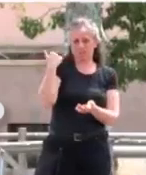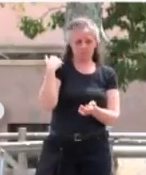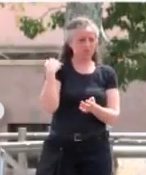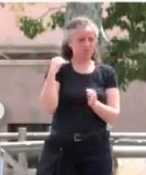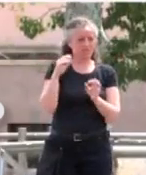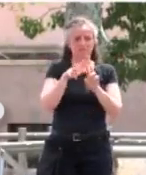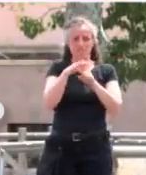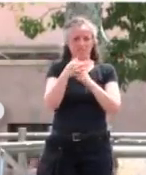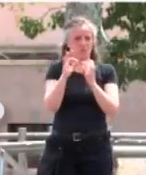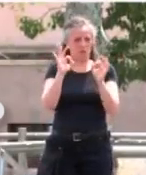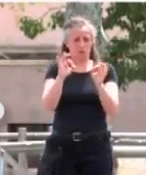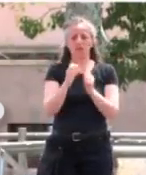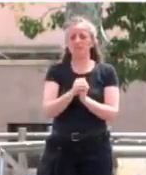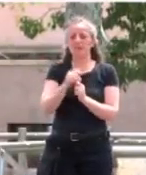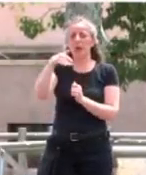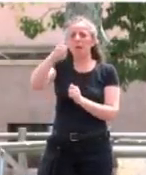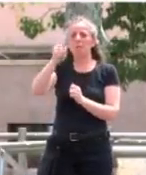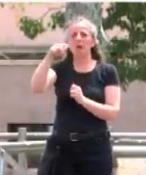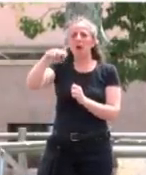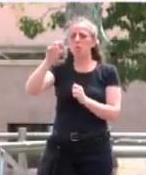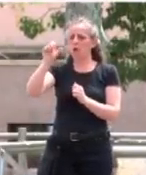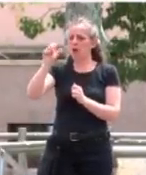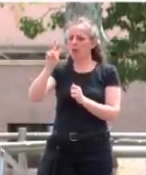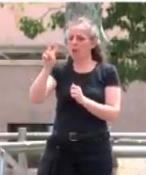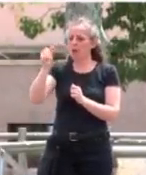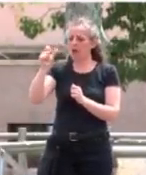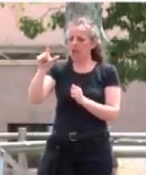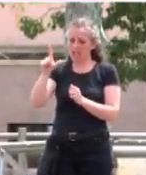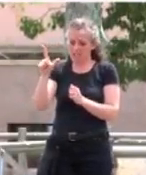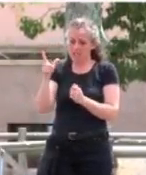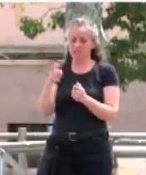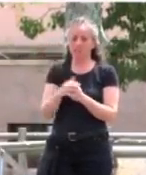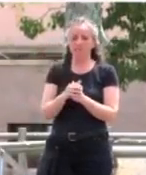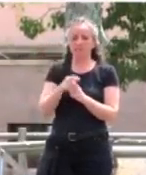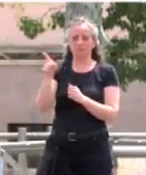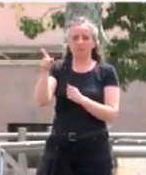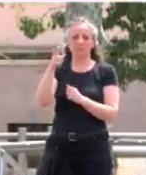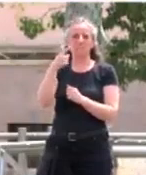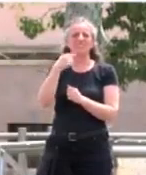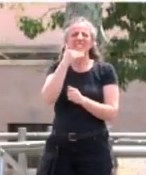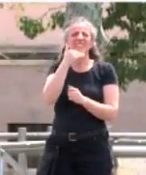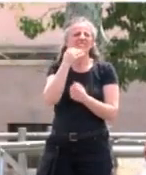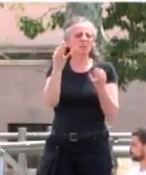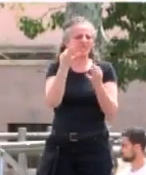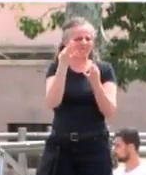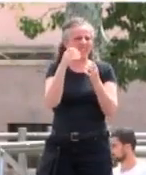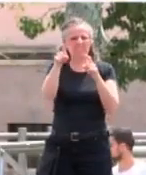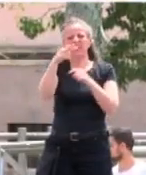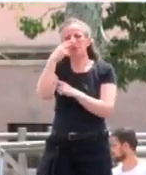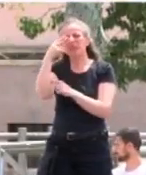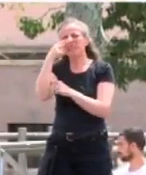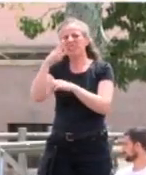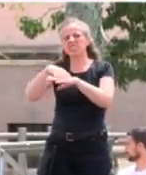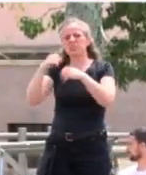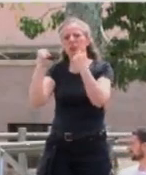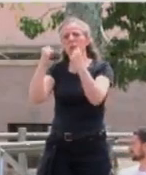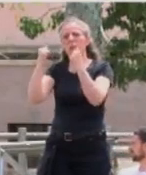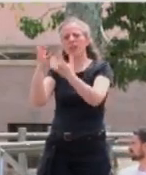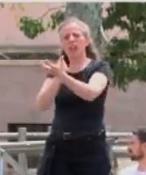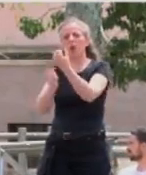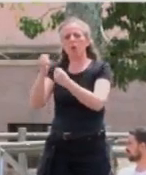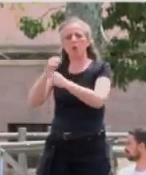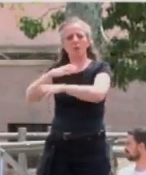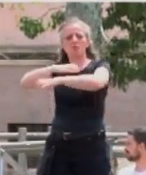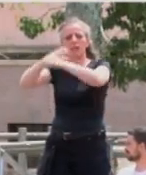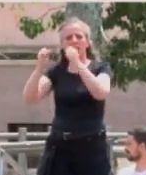¿Qué es lo que significa Manuel Valls? Si lo reconoce todo el mundo, son los intereses de los grandes poderes económicos para echar a